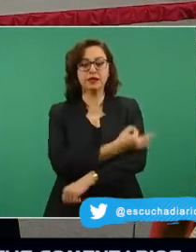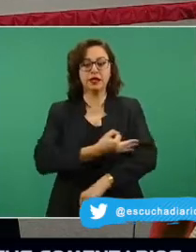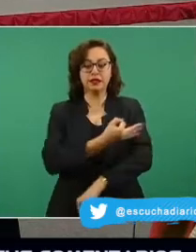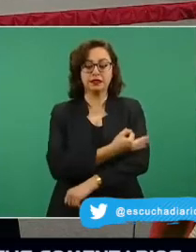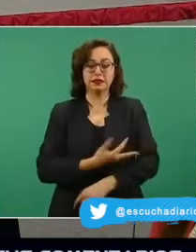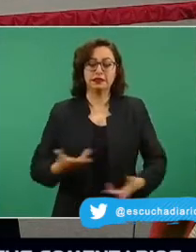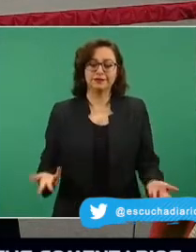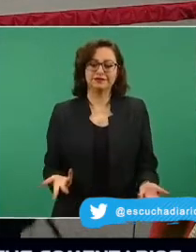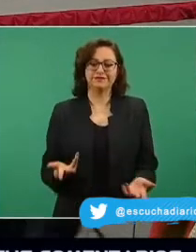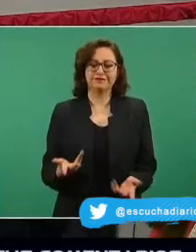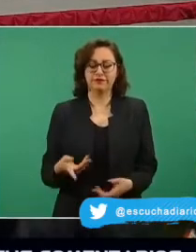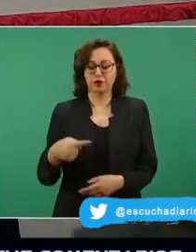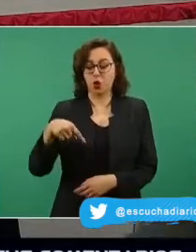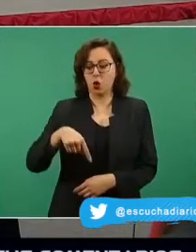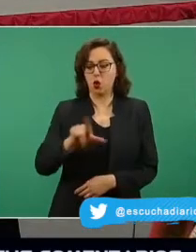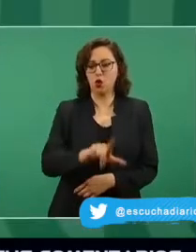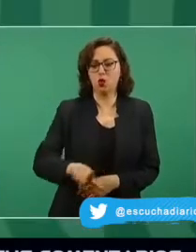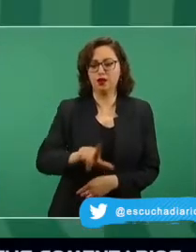y